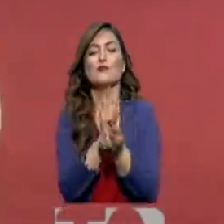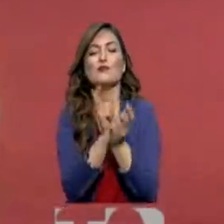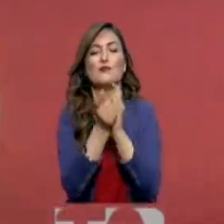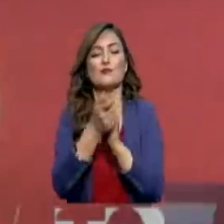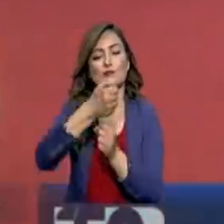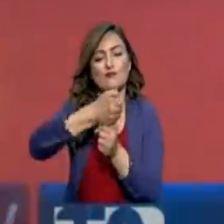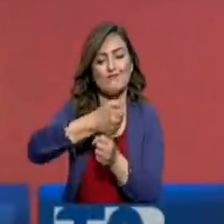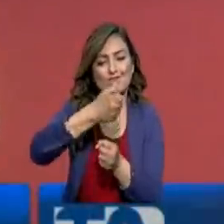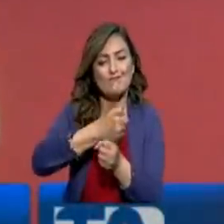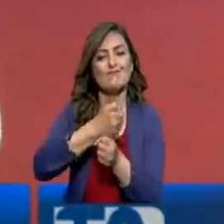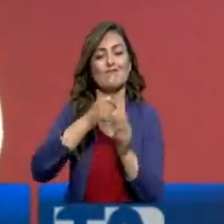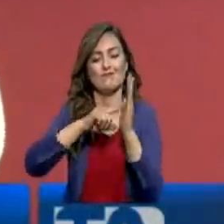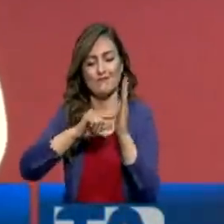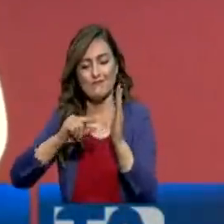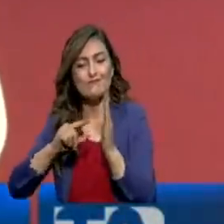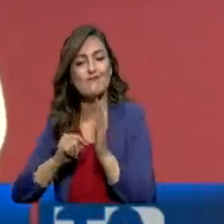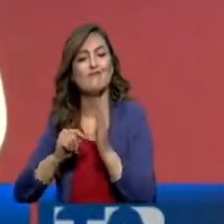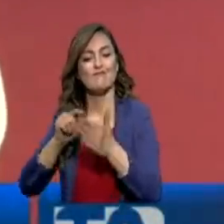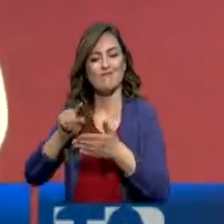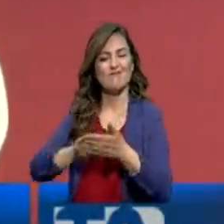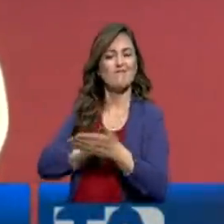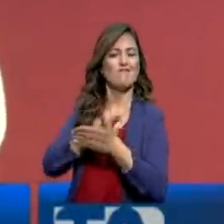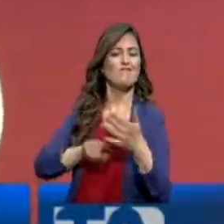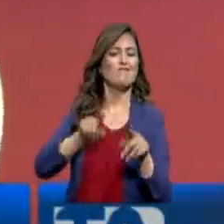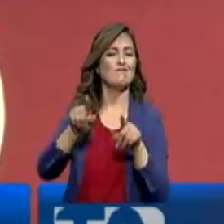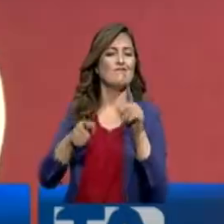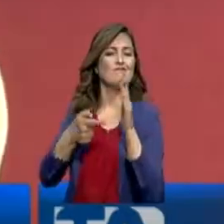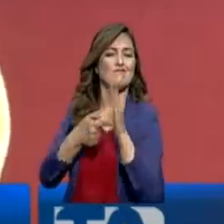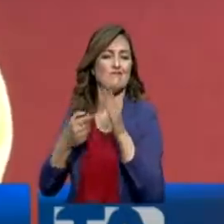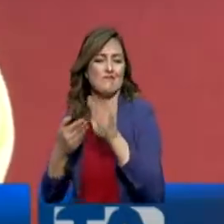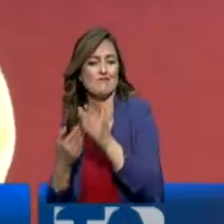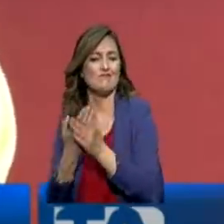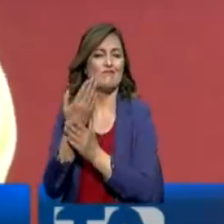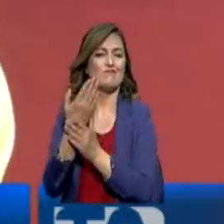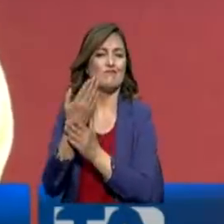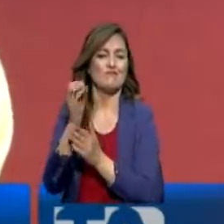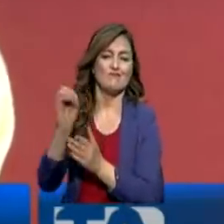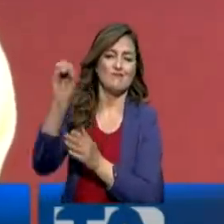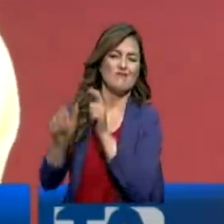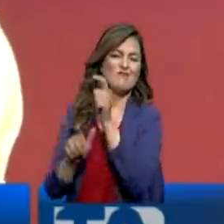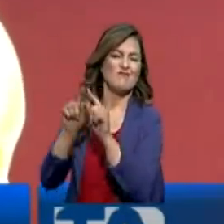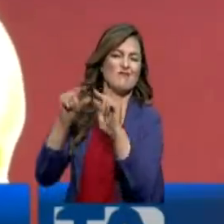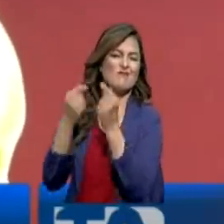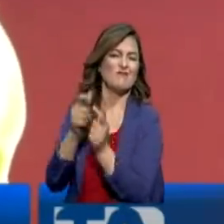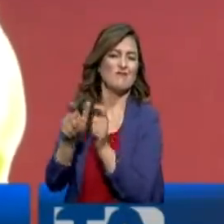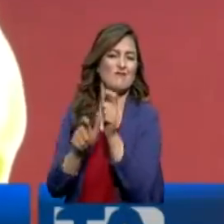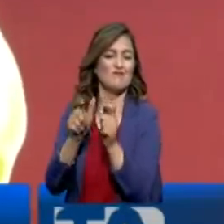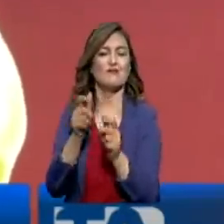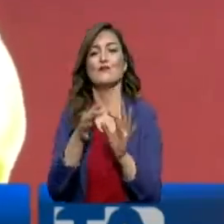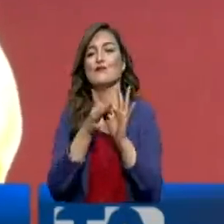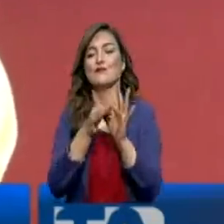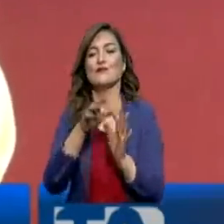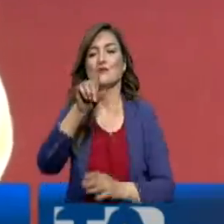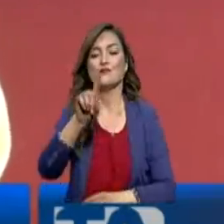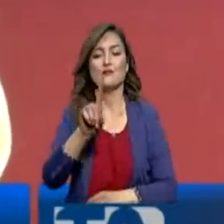ámbito laboral, también tributario. Se eliminan algunos impuestos, se crean otros para cierto porcentaje de la población. Nuestra compañera